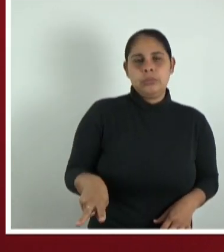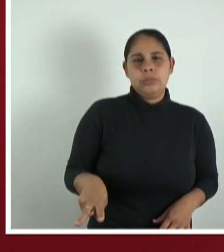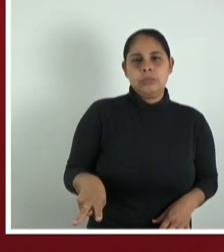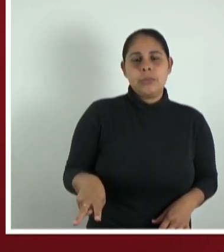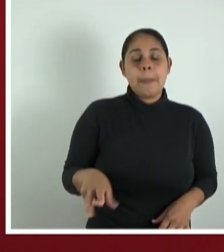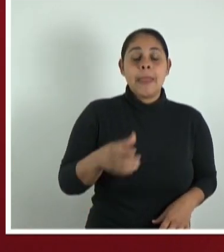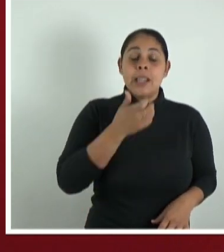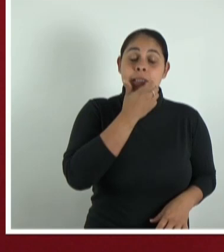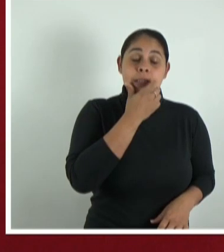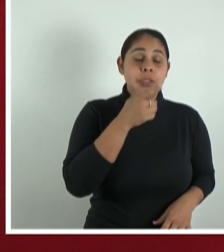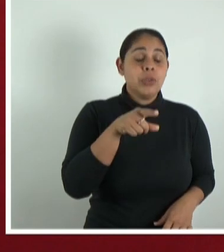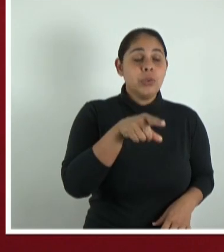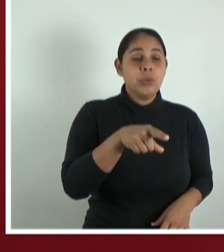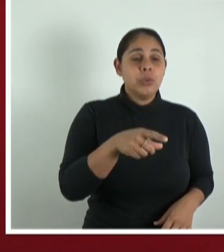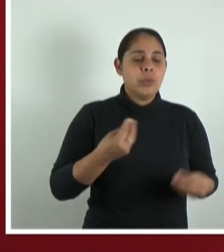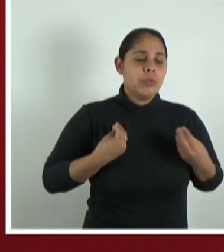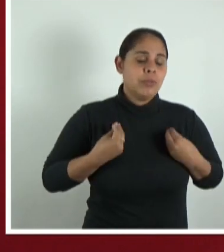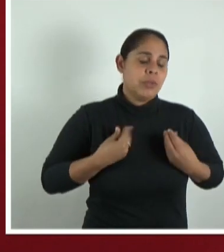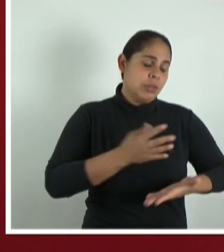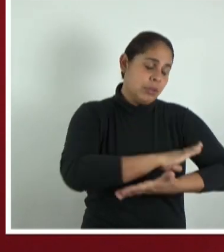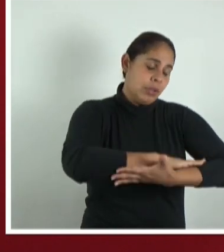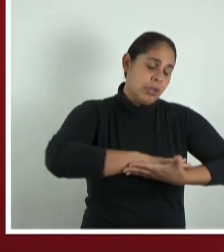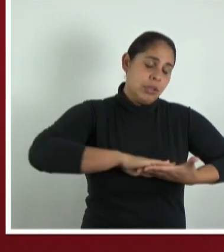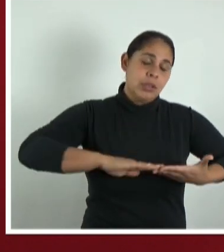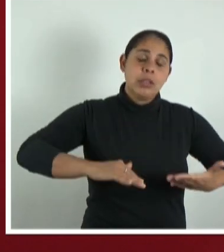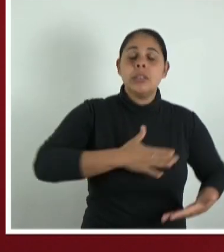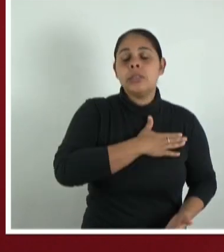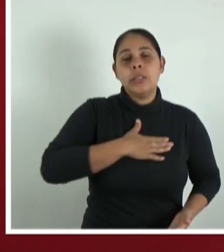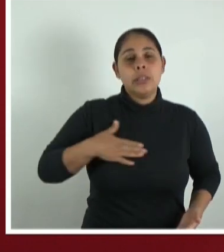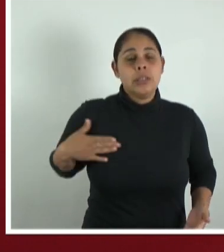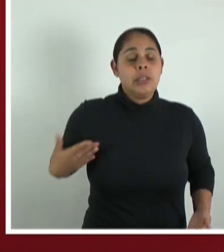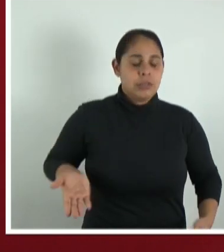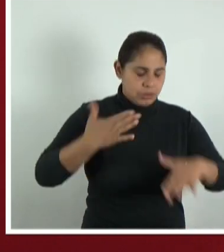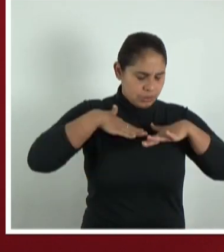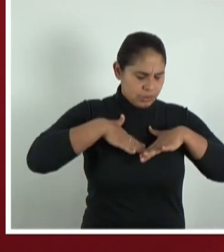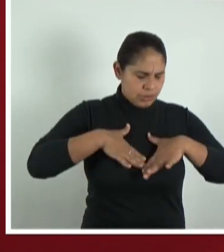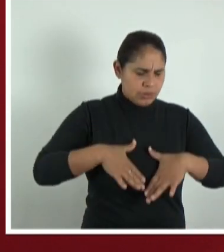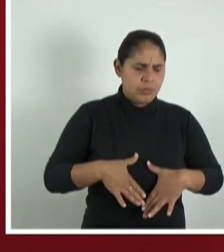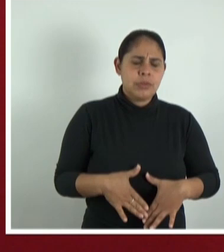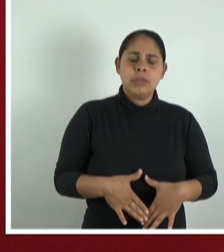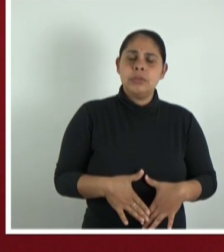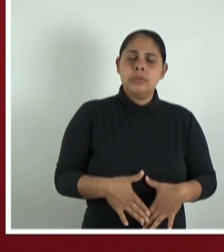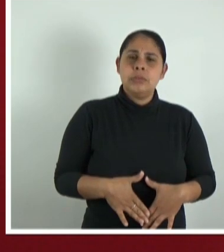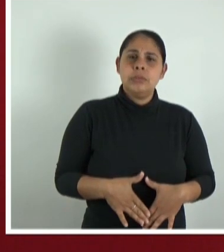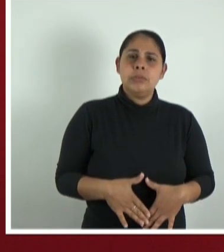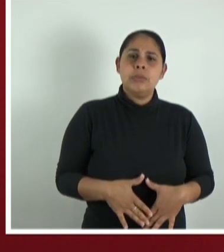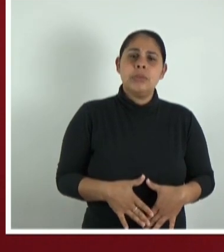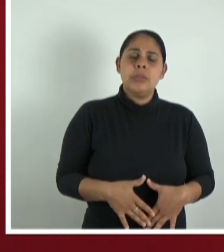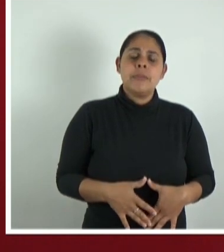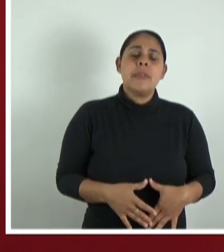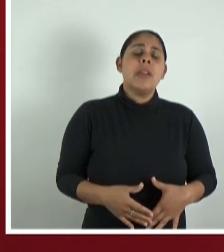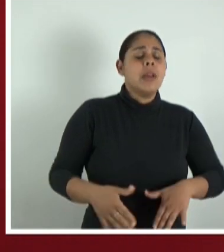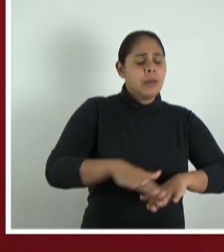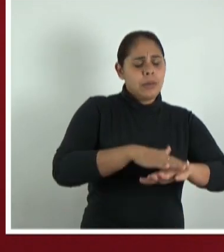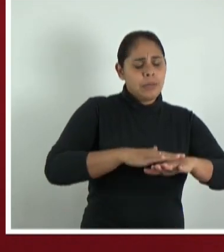Si ahora quiere la vida eterna, si quiere recibir el perdón de todos sus